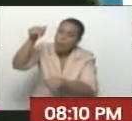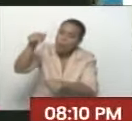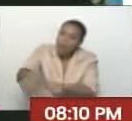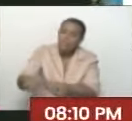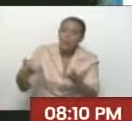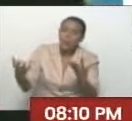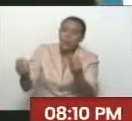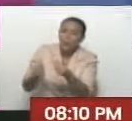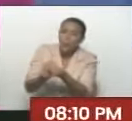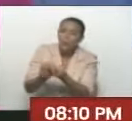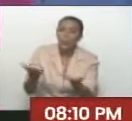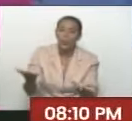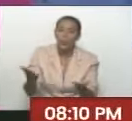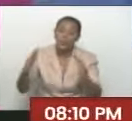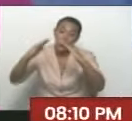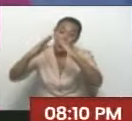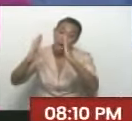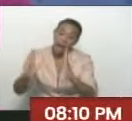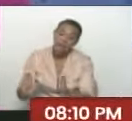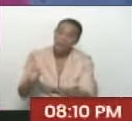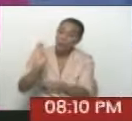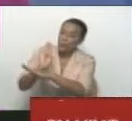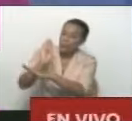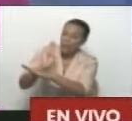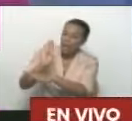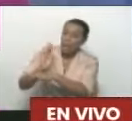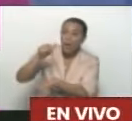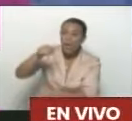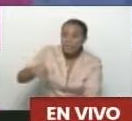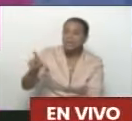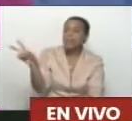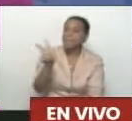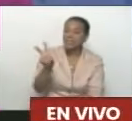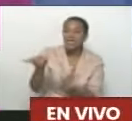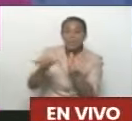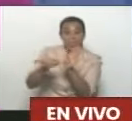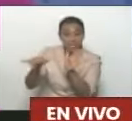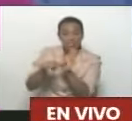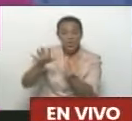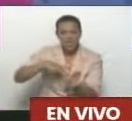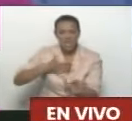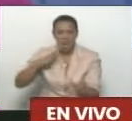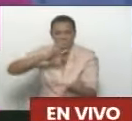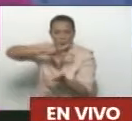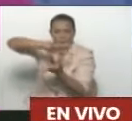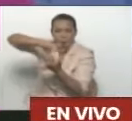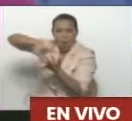junto a la casa, protegiéndola de esos vecinos que